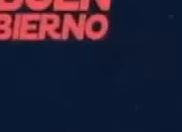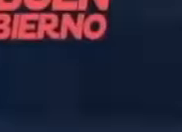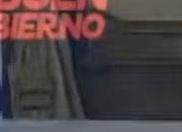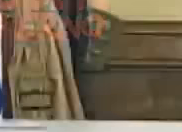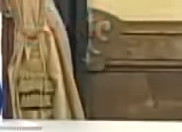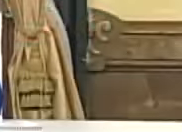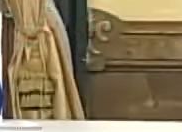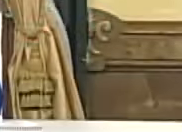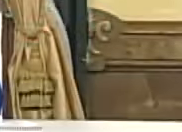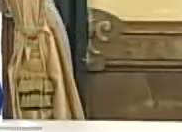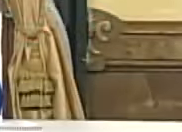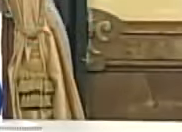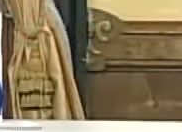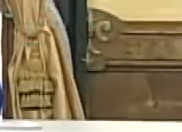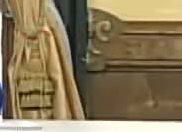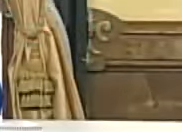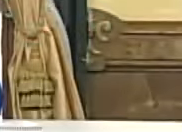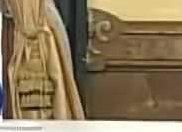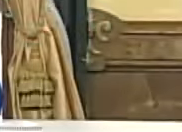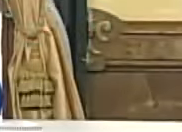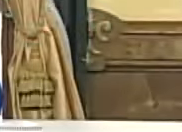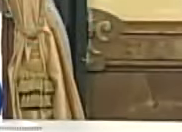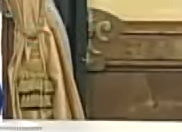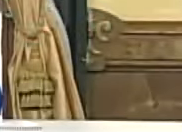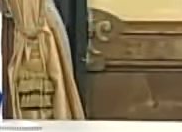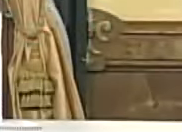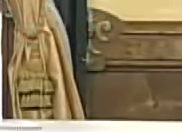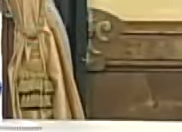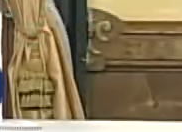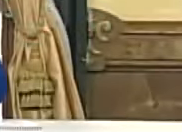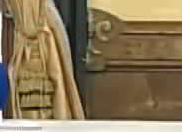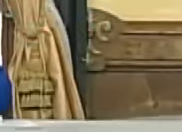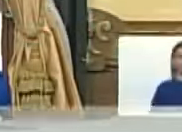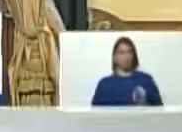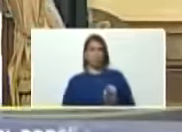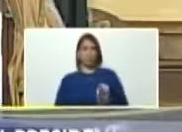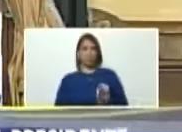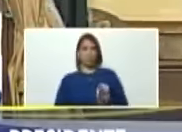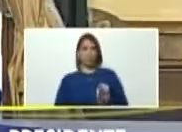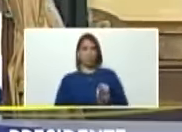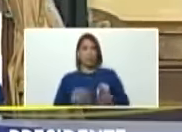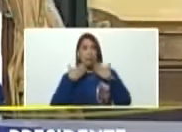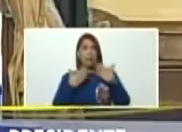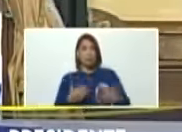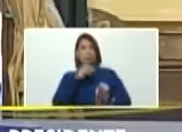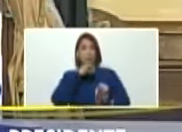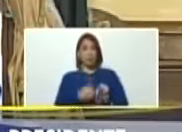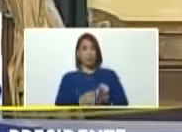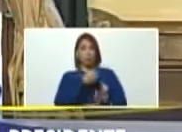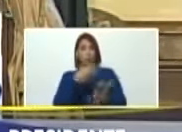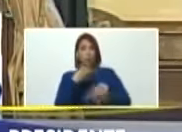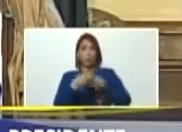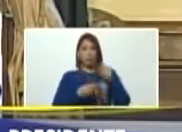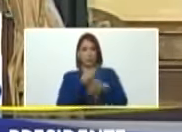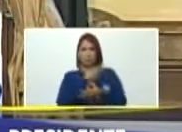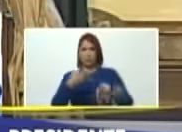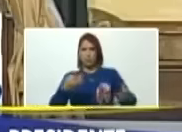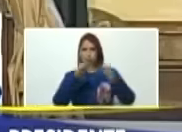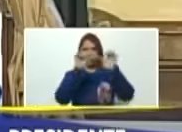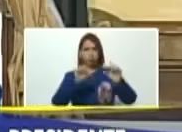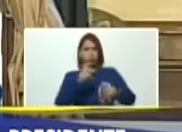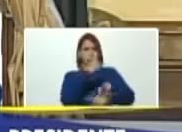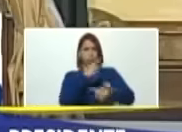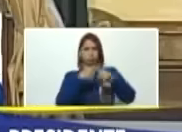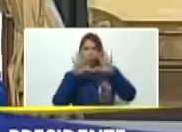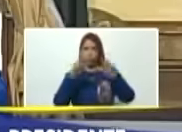Ustedes por estos reportes que ustedes hacen, tenemos que ir perfeccionando el sistema del 1x10, la inscripción